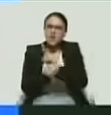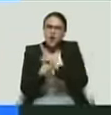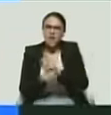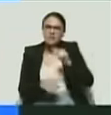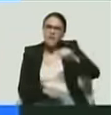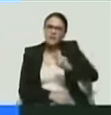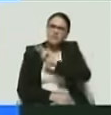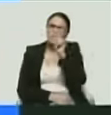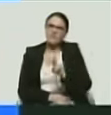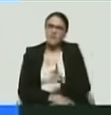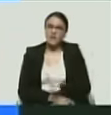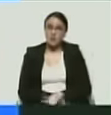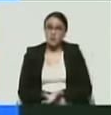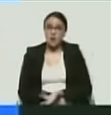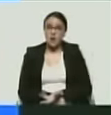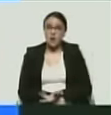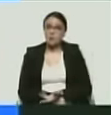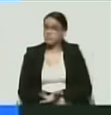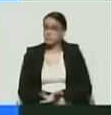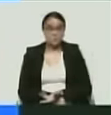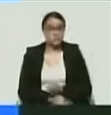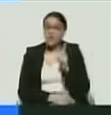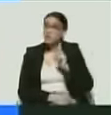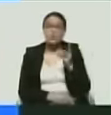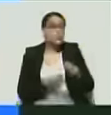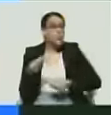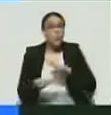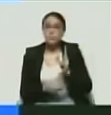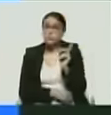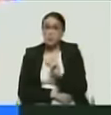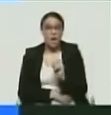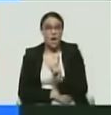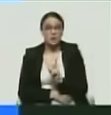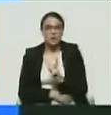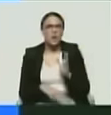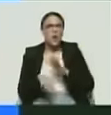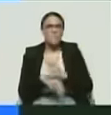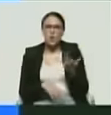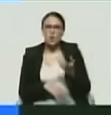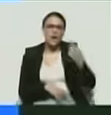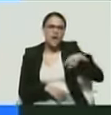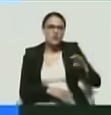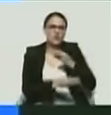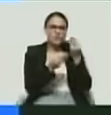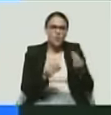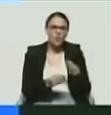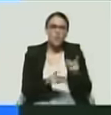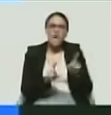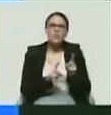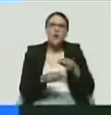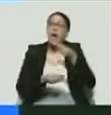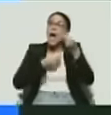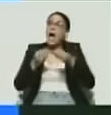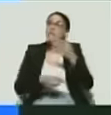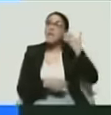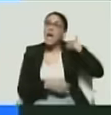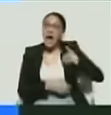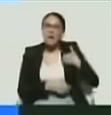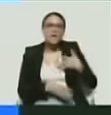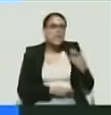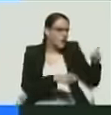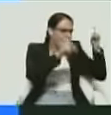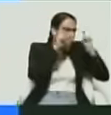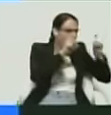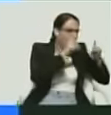Me refiero al gobierno argentino actual, porque es la expresión más acabada del